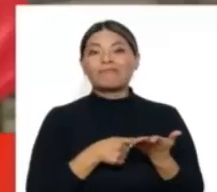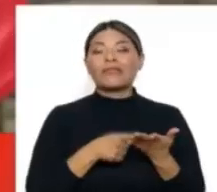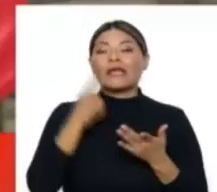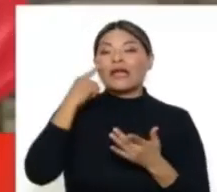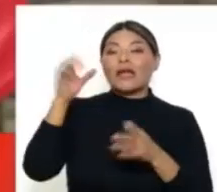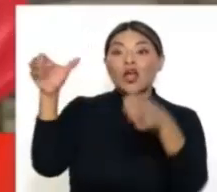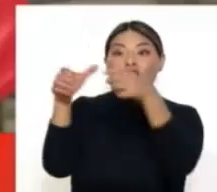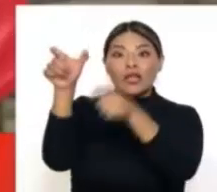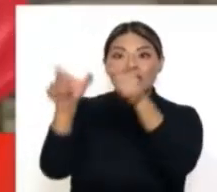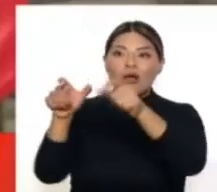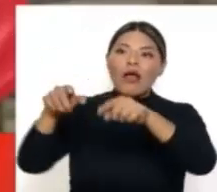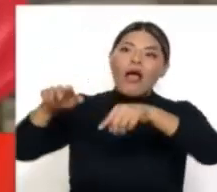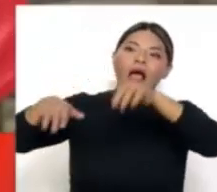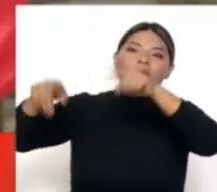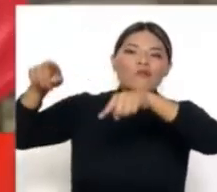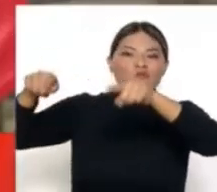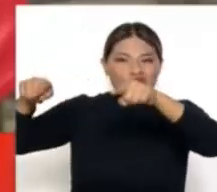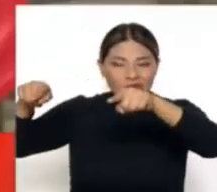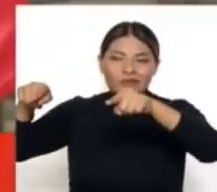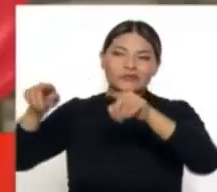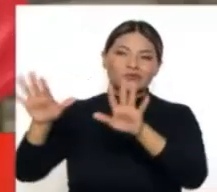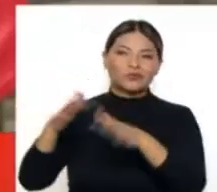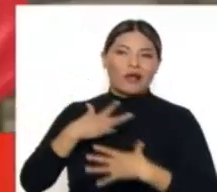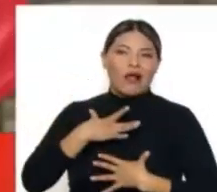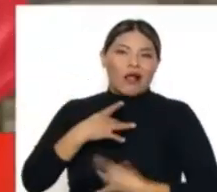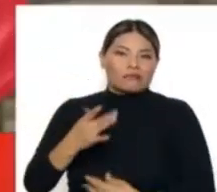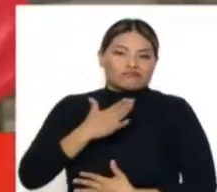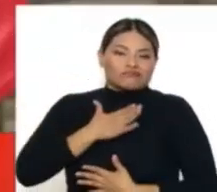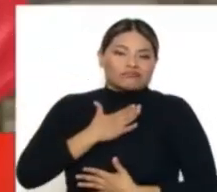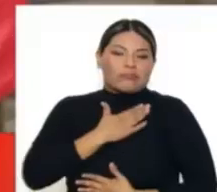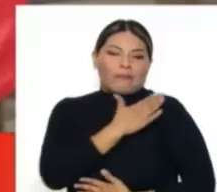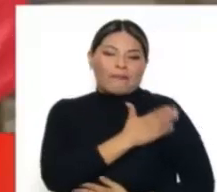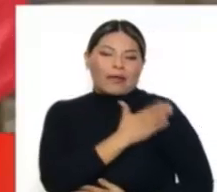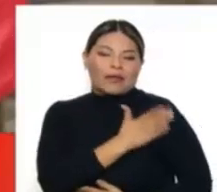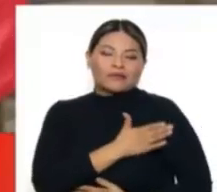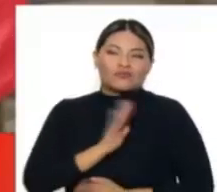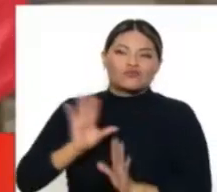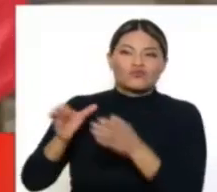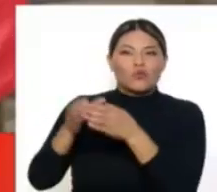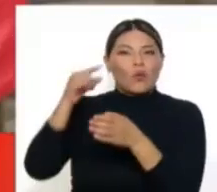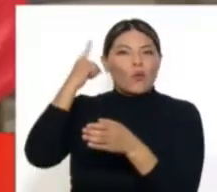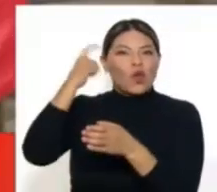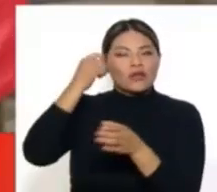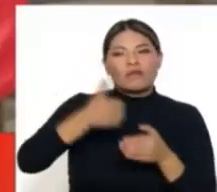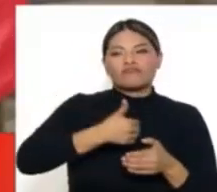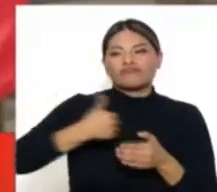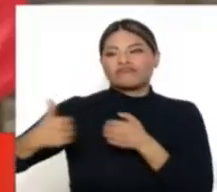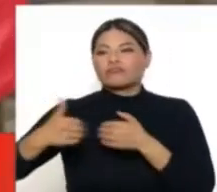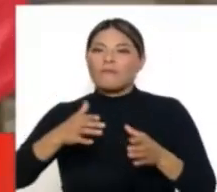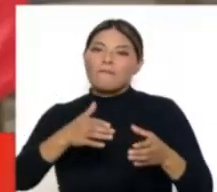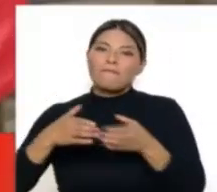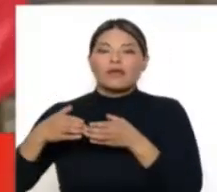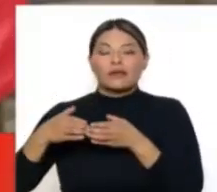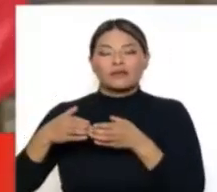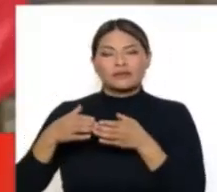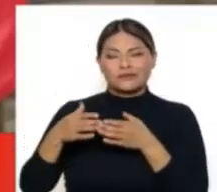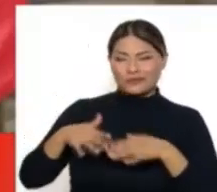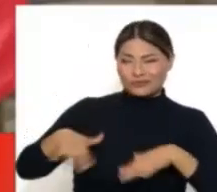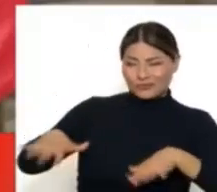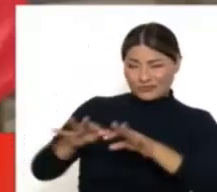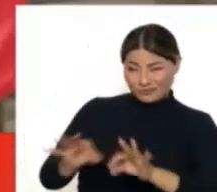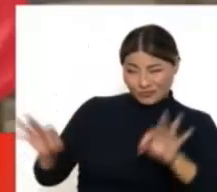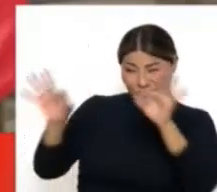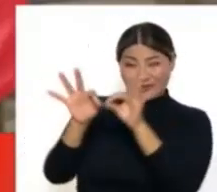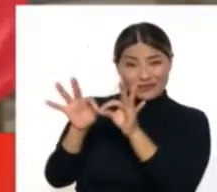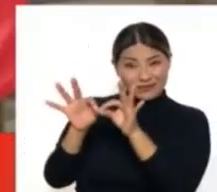algunos representantes, los intereses partidarios y personales son más importantes que